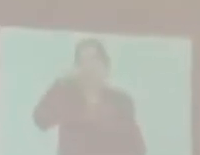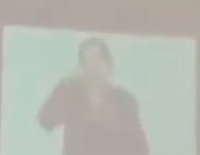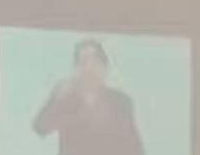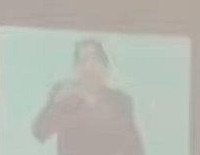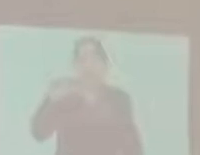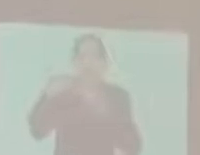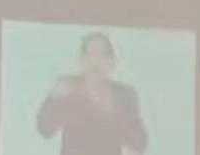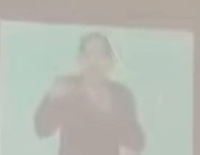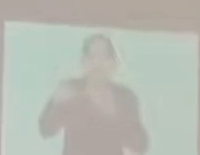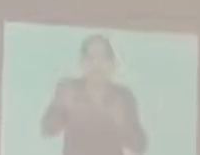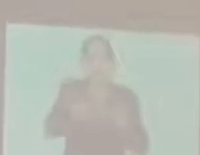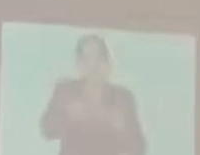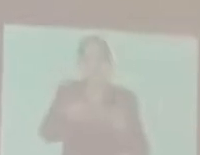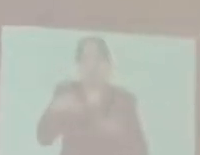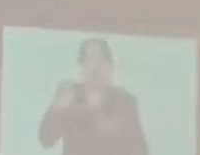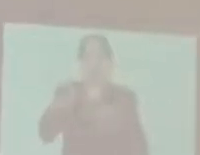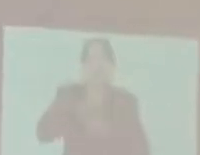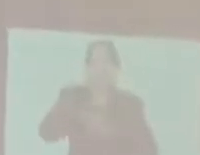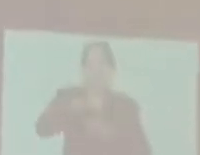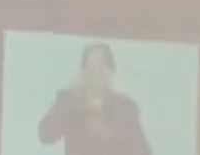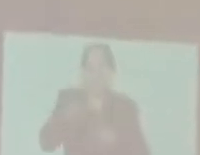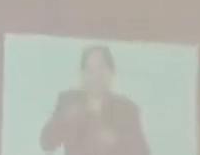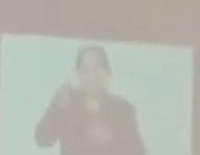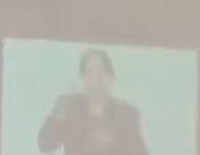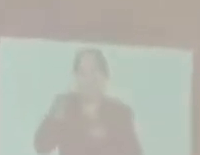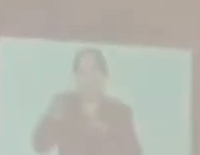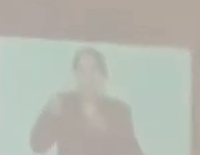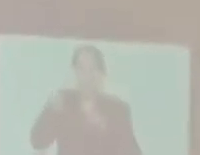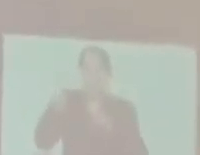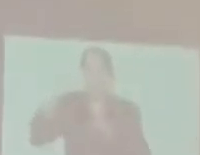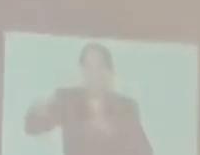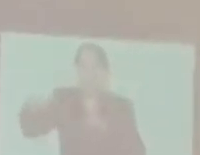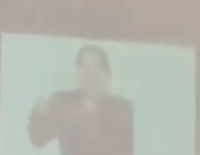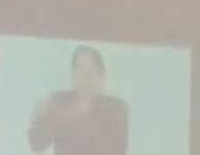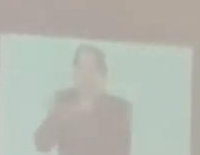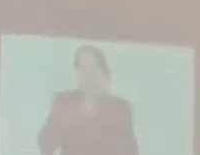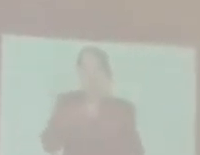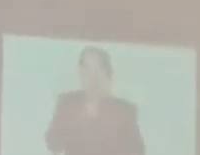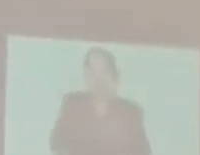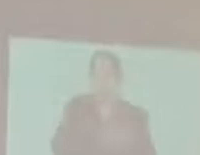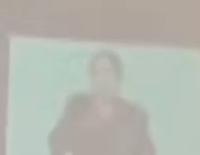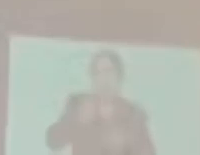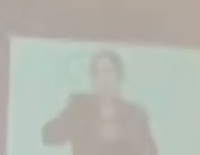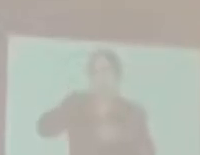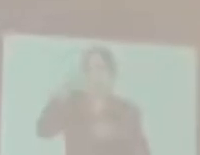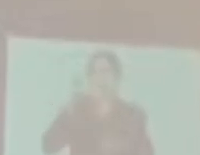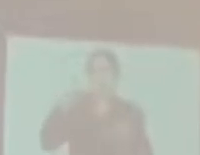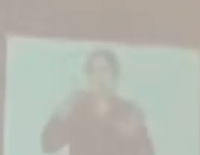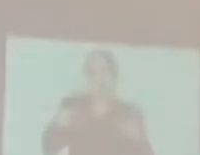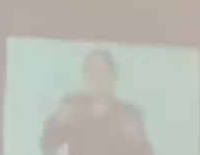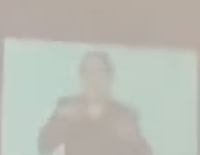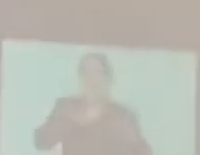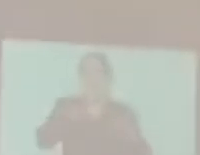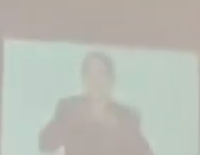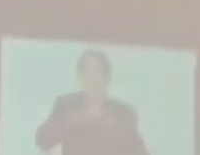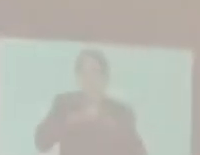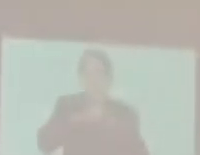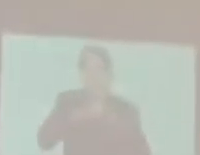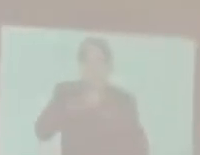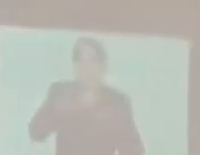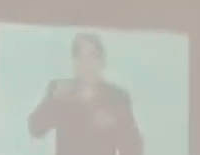generación de empleo a nivel nacional. Y en 6 de los 9 sectores ya se supera el número de personas trabajadoras registradas ante el